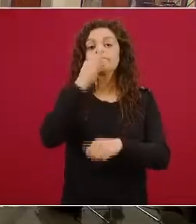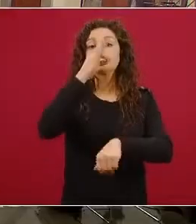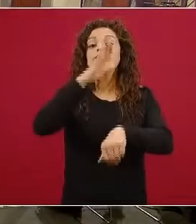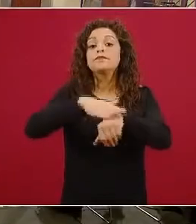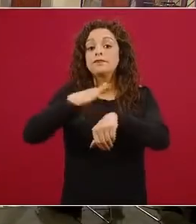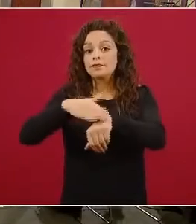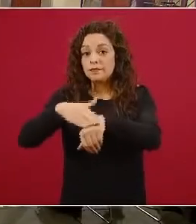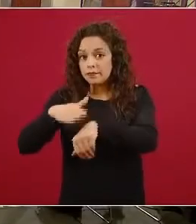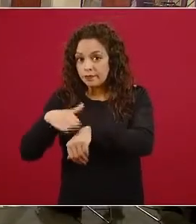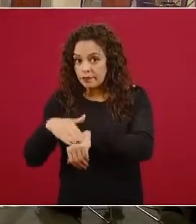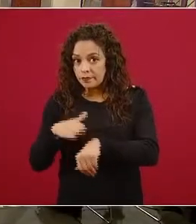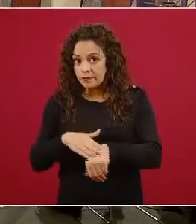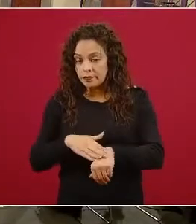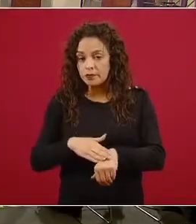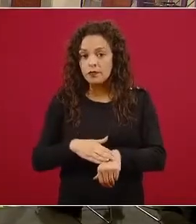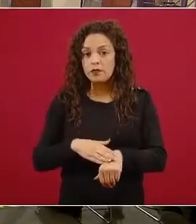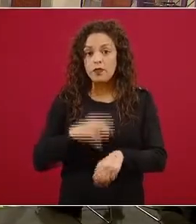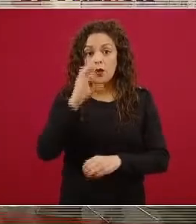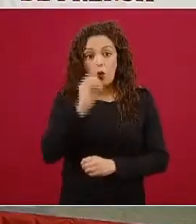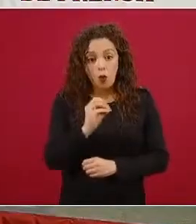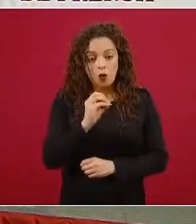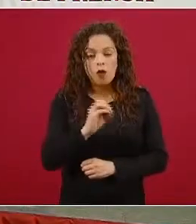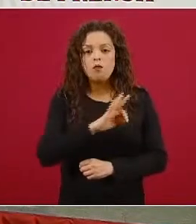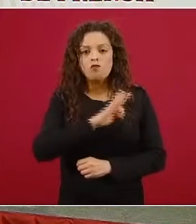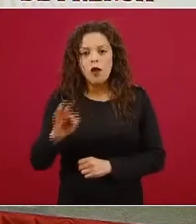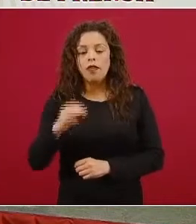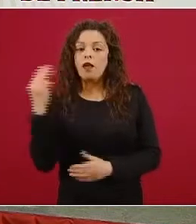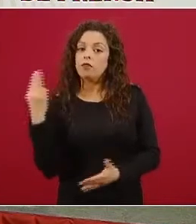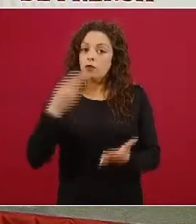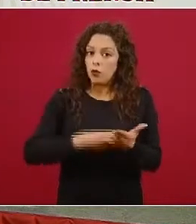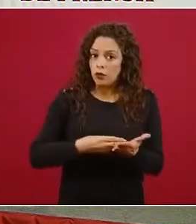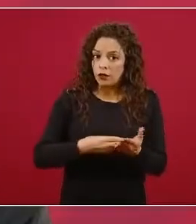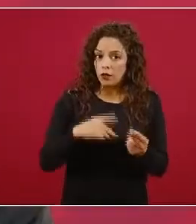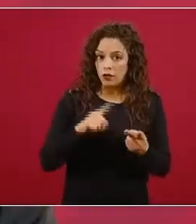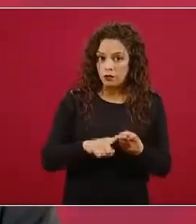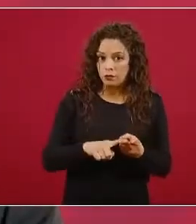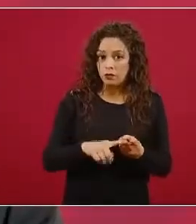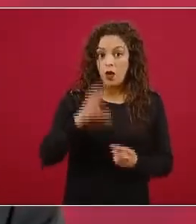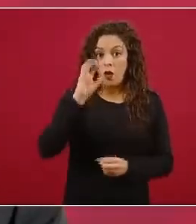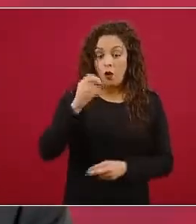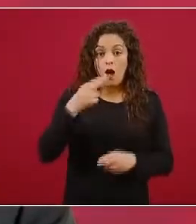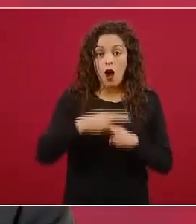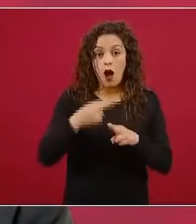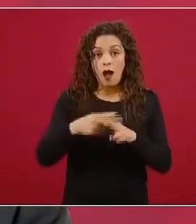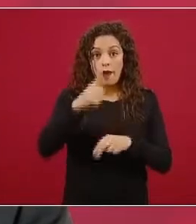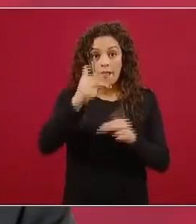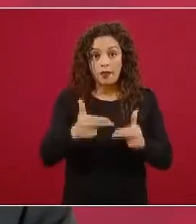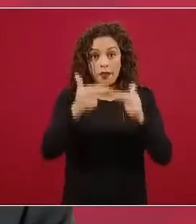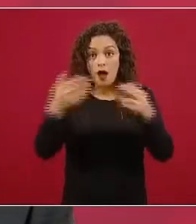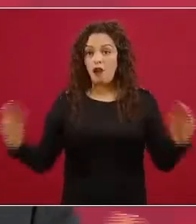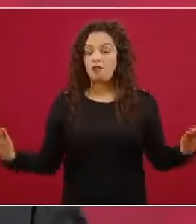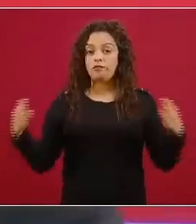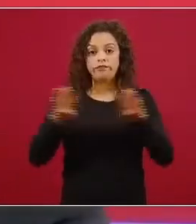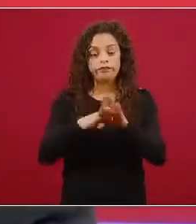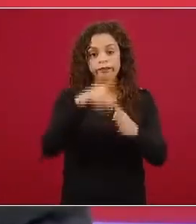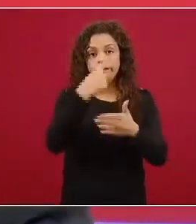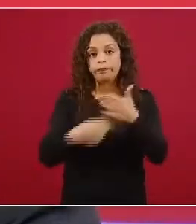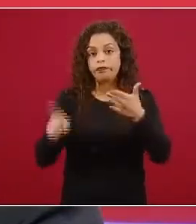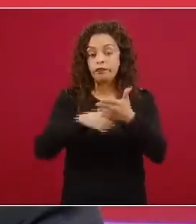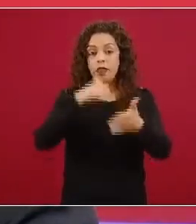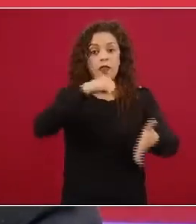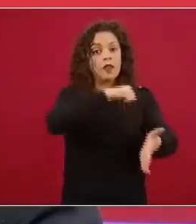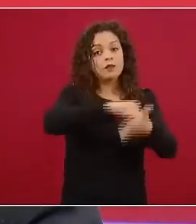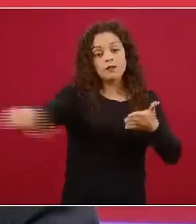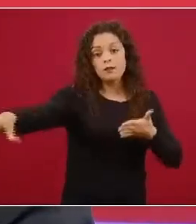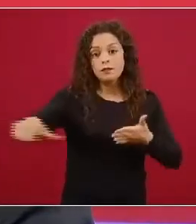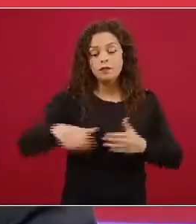las multas o incluso las clausuras. ¿Quién se encarga de esto? Debe ser un esquema